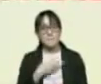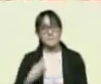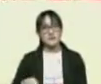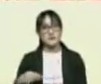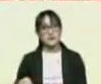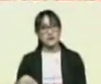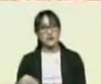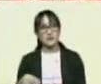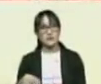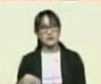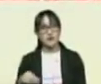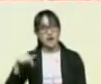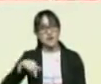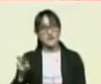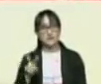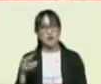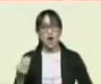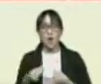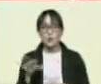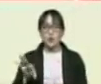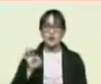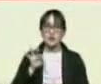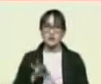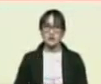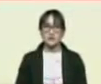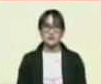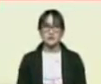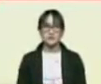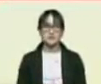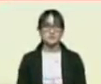de la República en Venezuela?